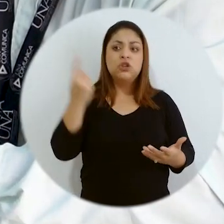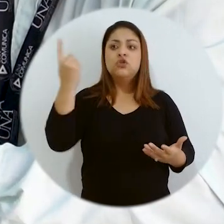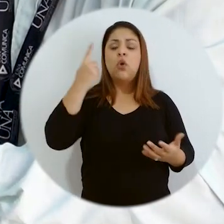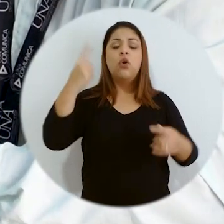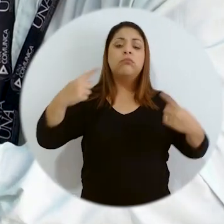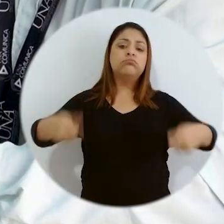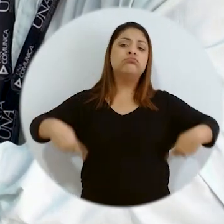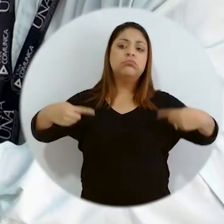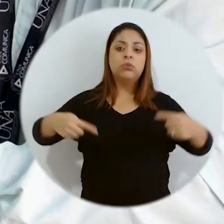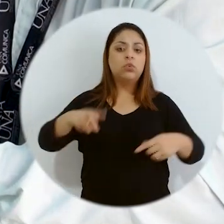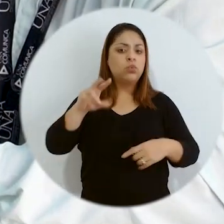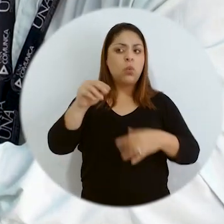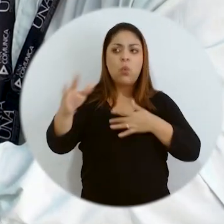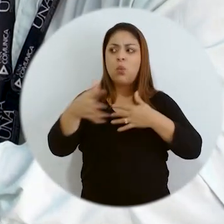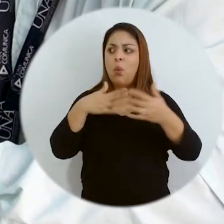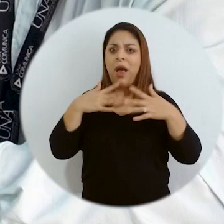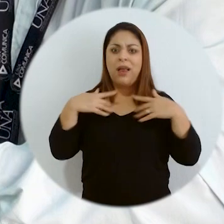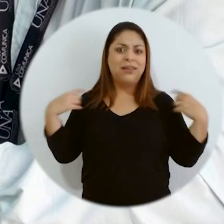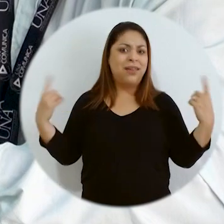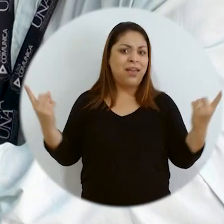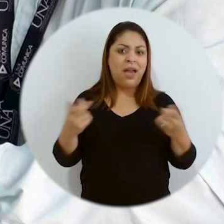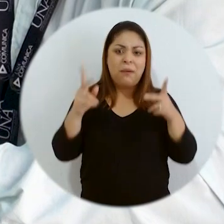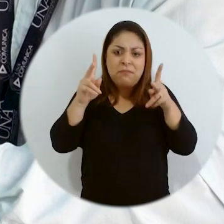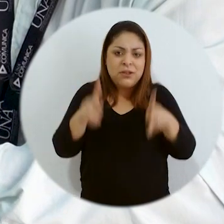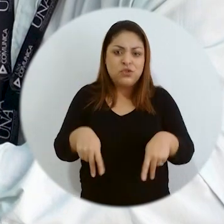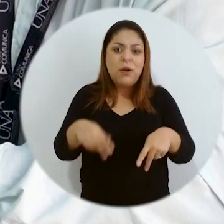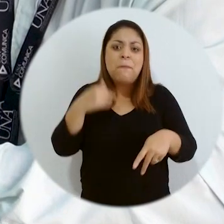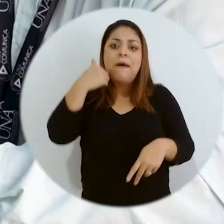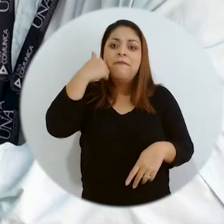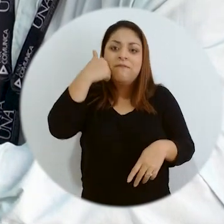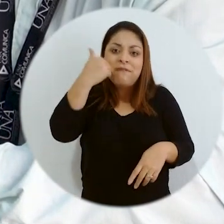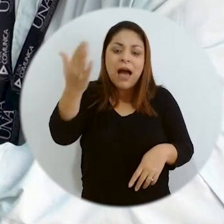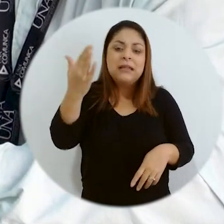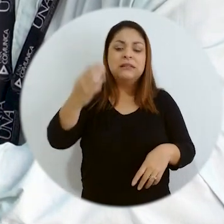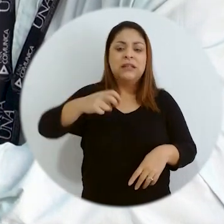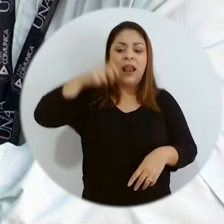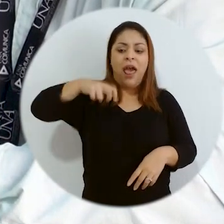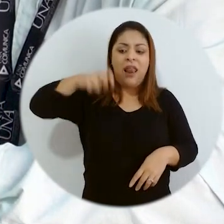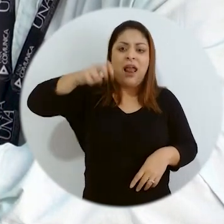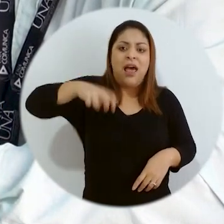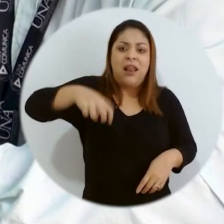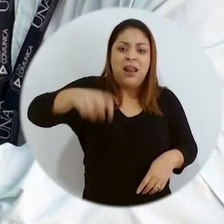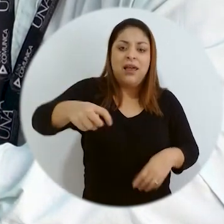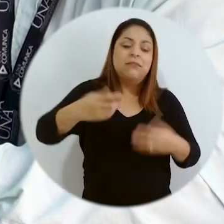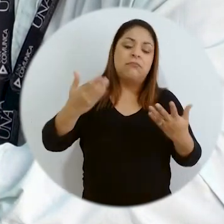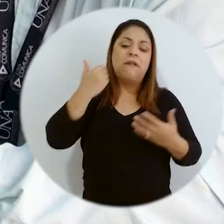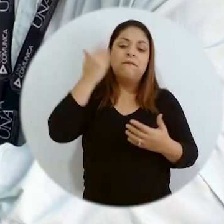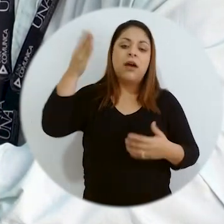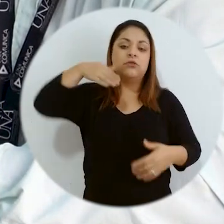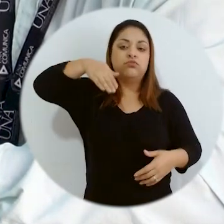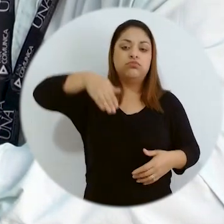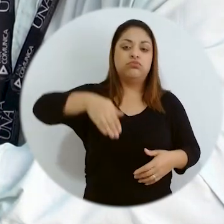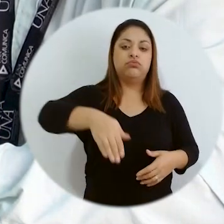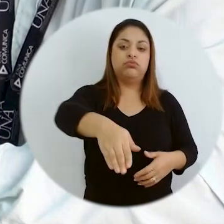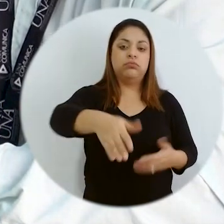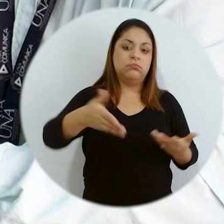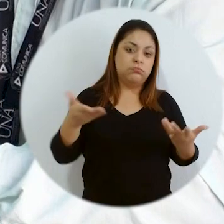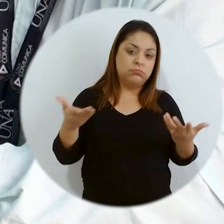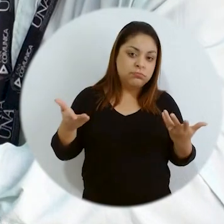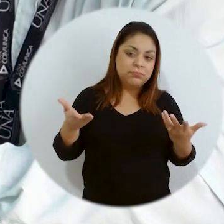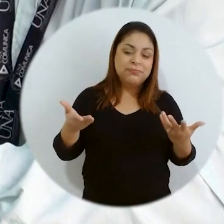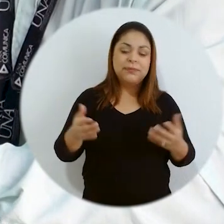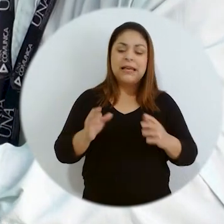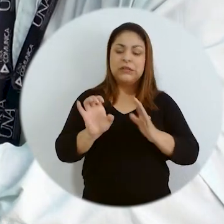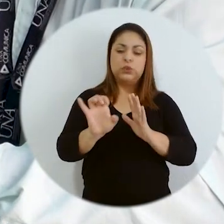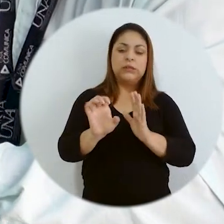realidad, por ejemplo, ante una situación de emergencias, a todos nos va a facilitar salir por la rampa en lugar de salir por unas gradas, que podría ser más peligroso.